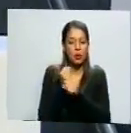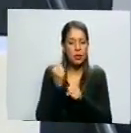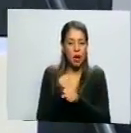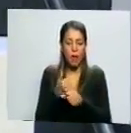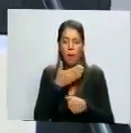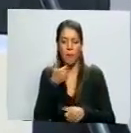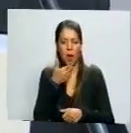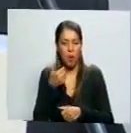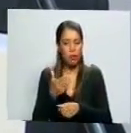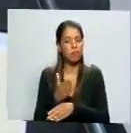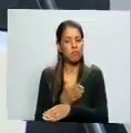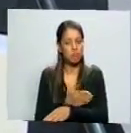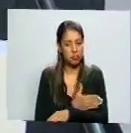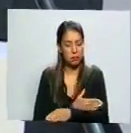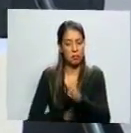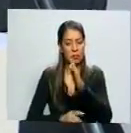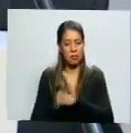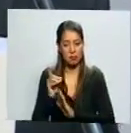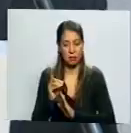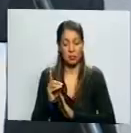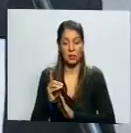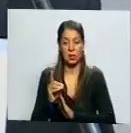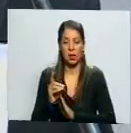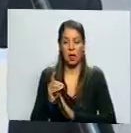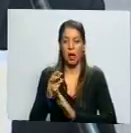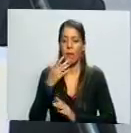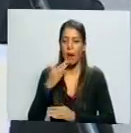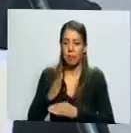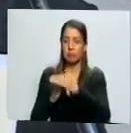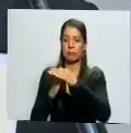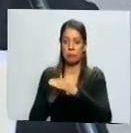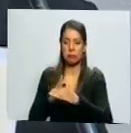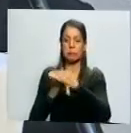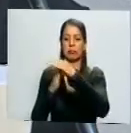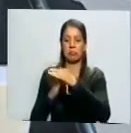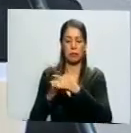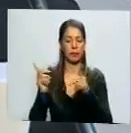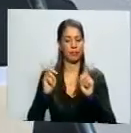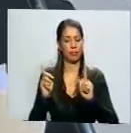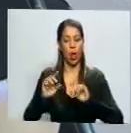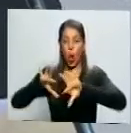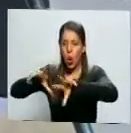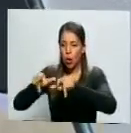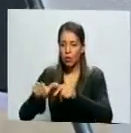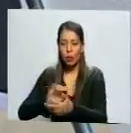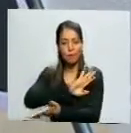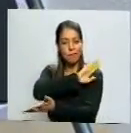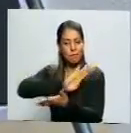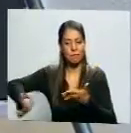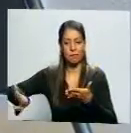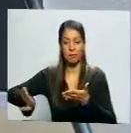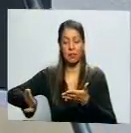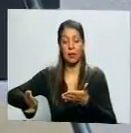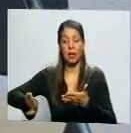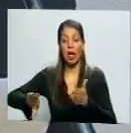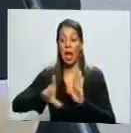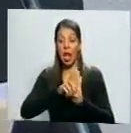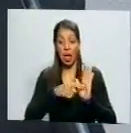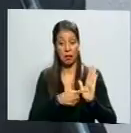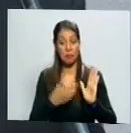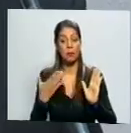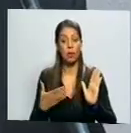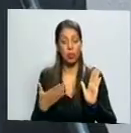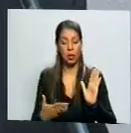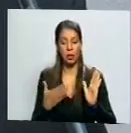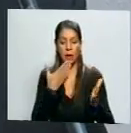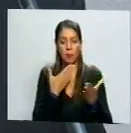eficaz, para derrocar el burocratismo y combatir la corrupción. Es por eso que esta